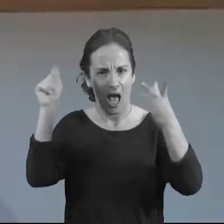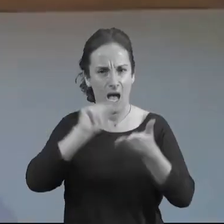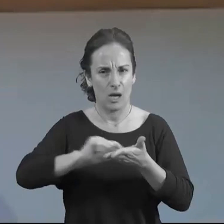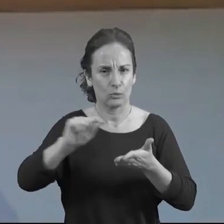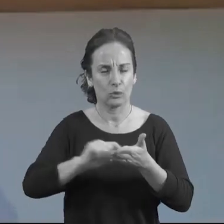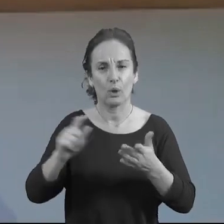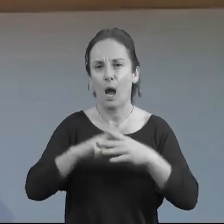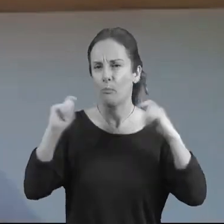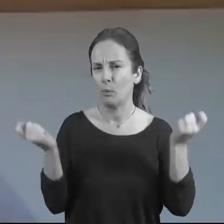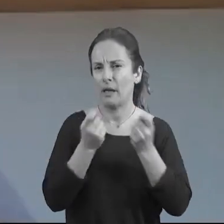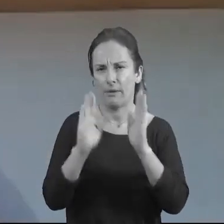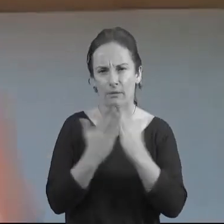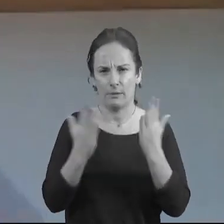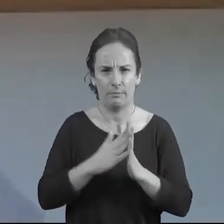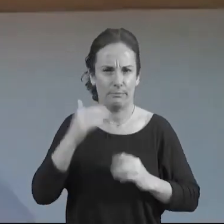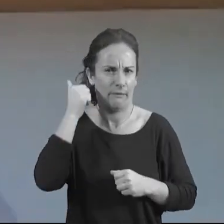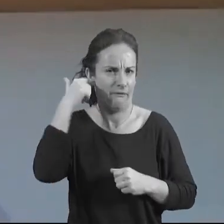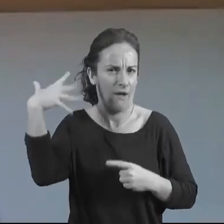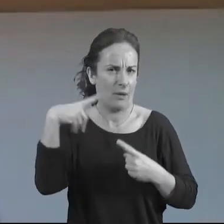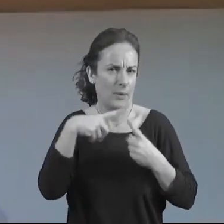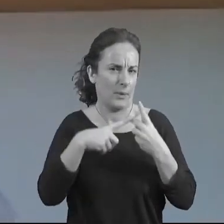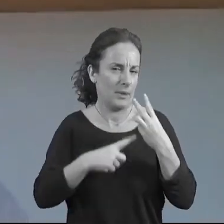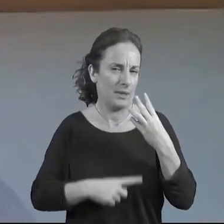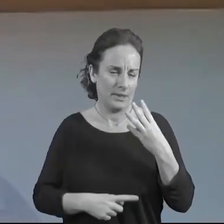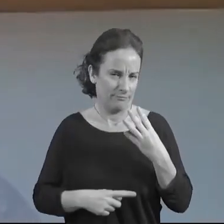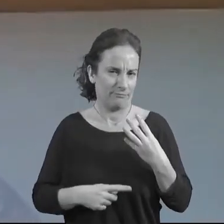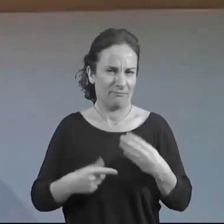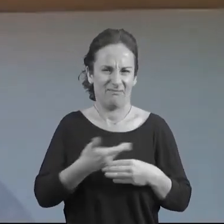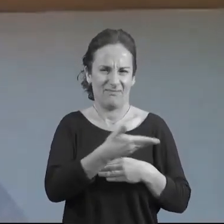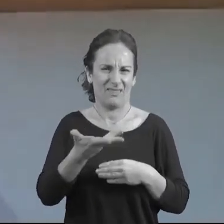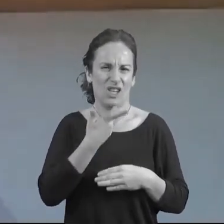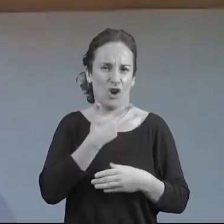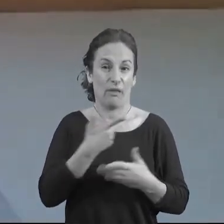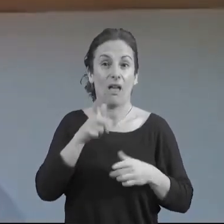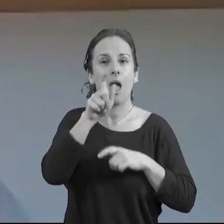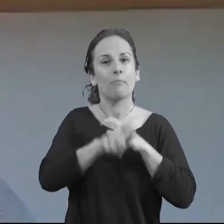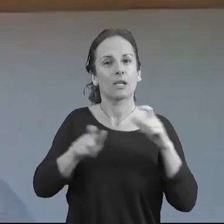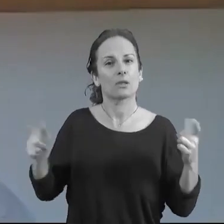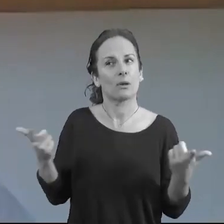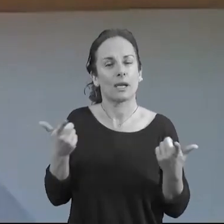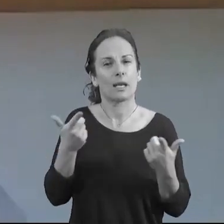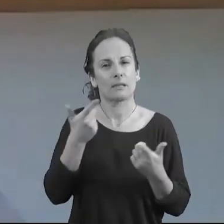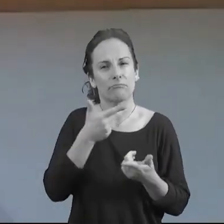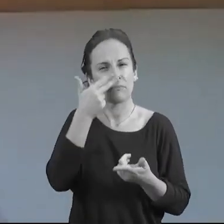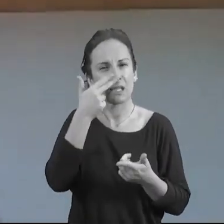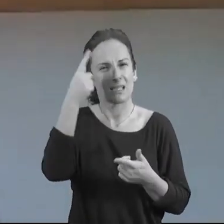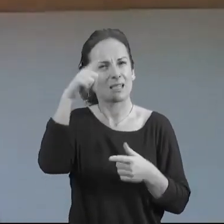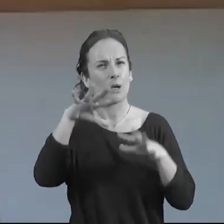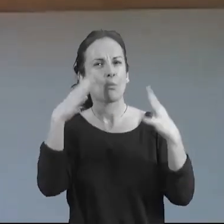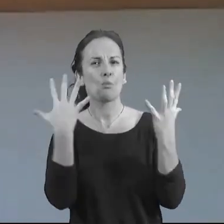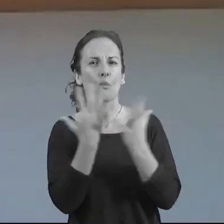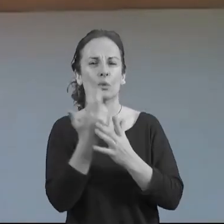libros tan conocidos, ¿no? en los que nos interesamos por mirar el mundo de otra manera, como es